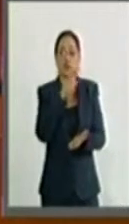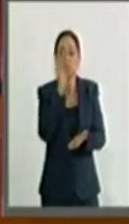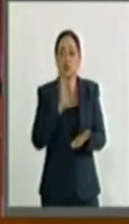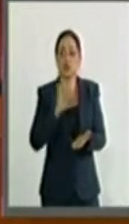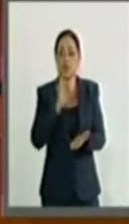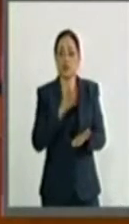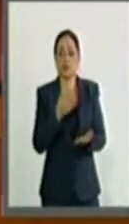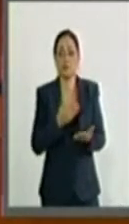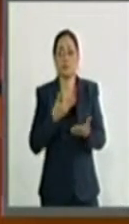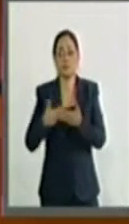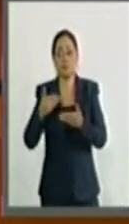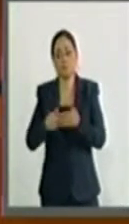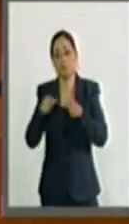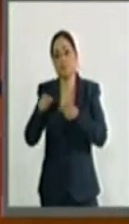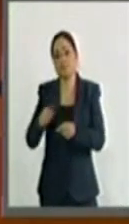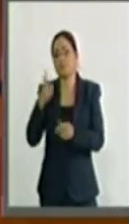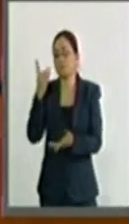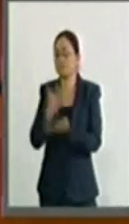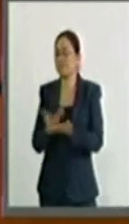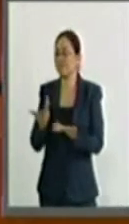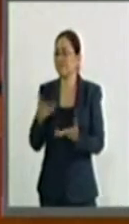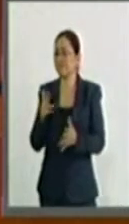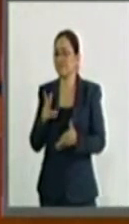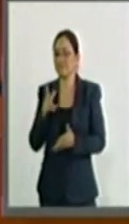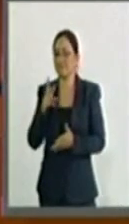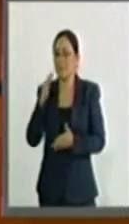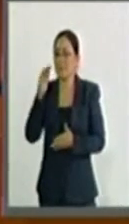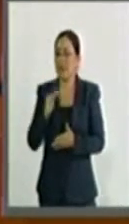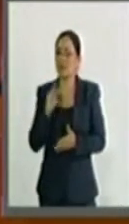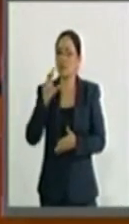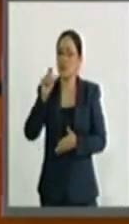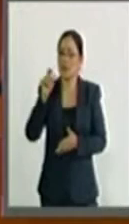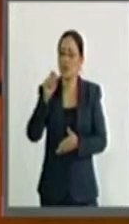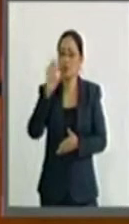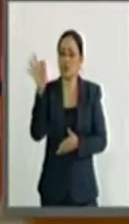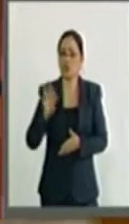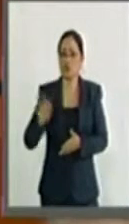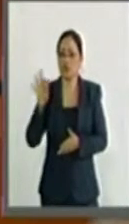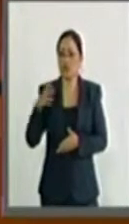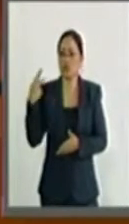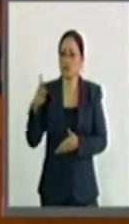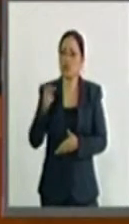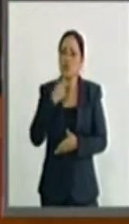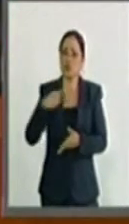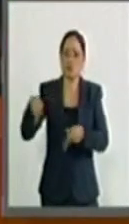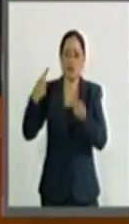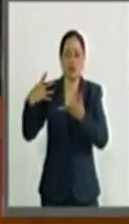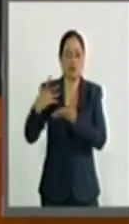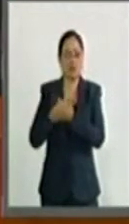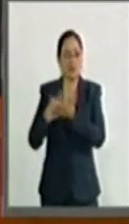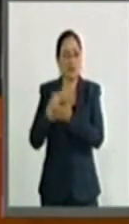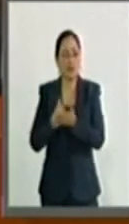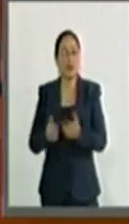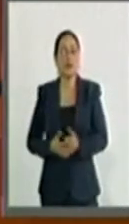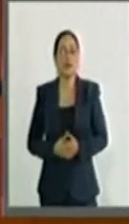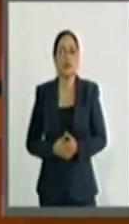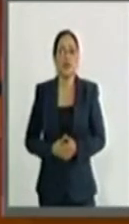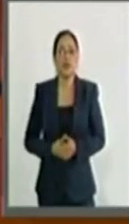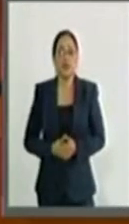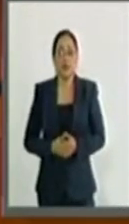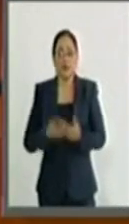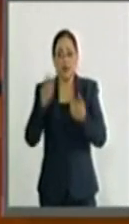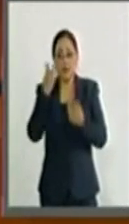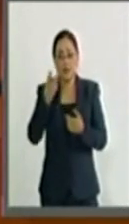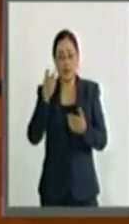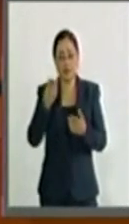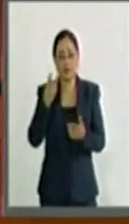Actualmente, significan menos del 20%. Esta situación